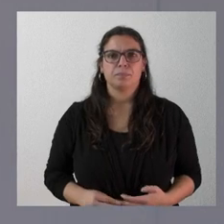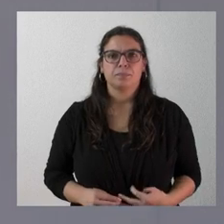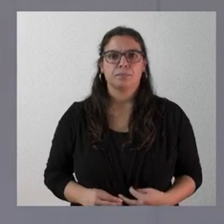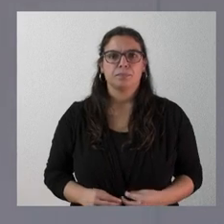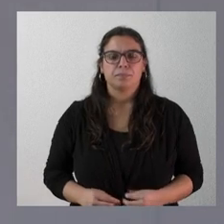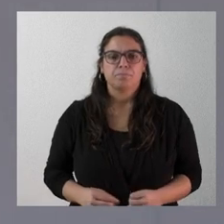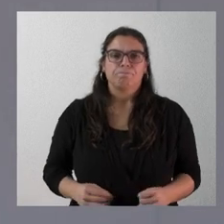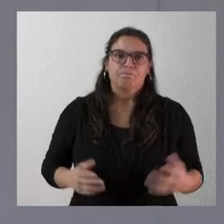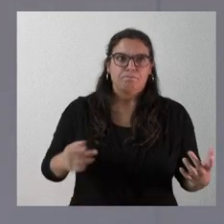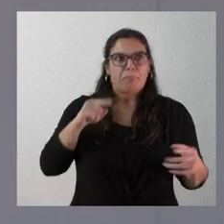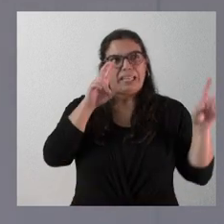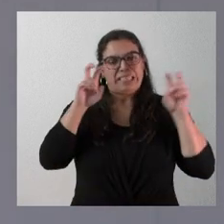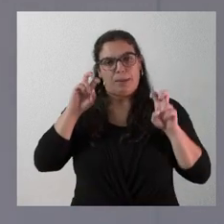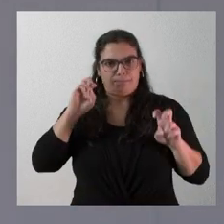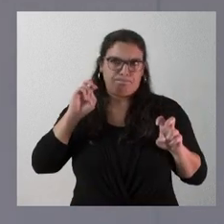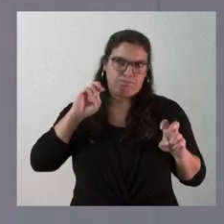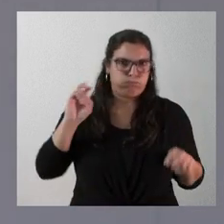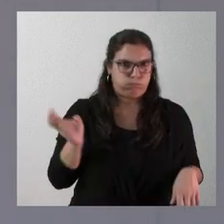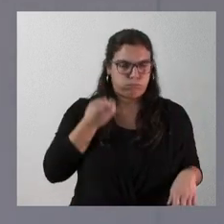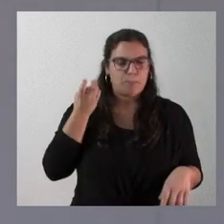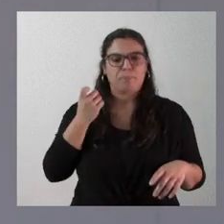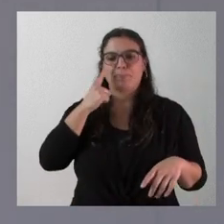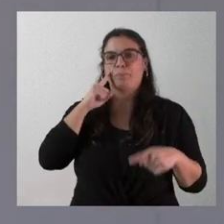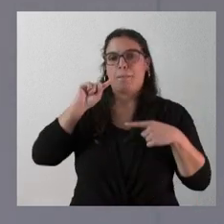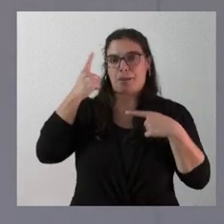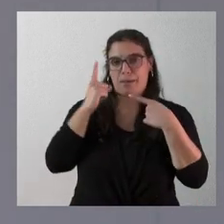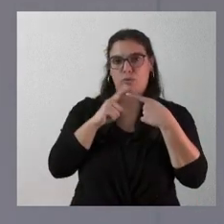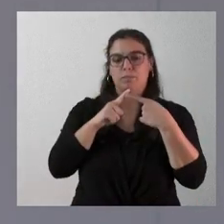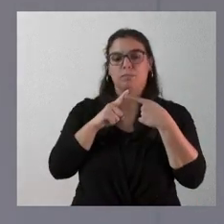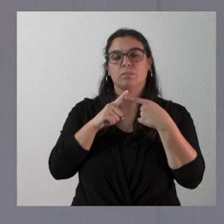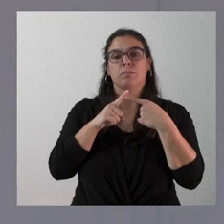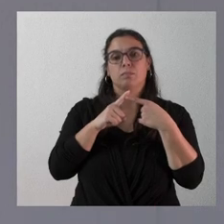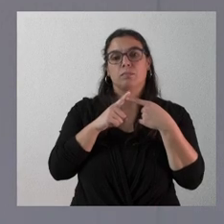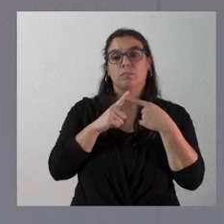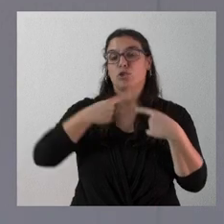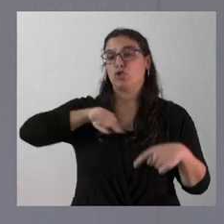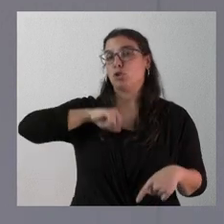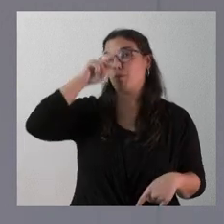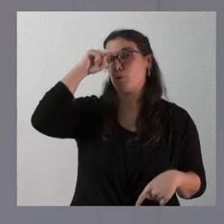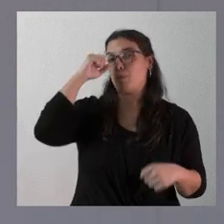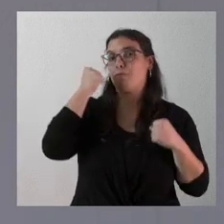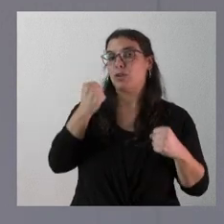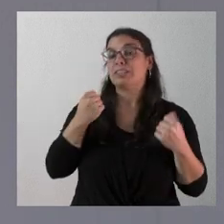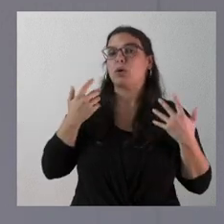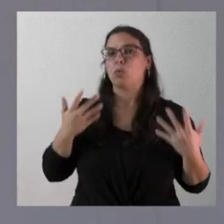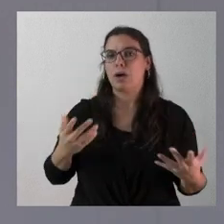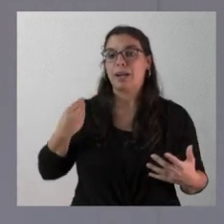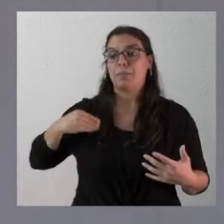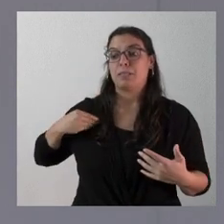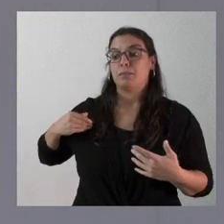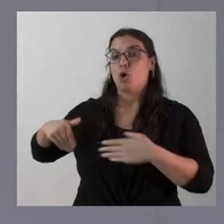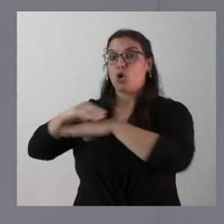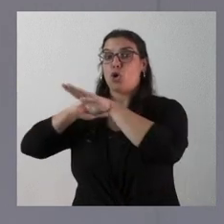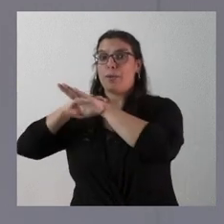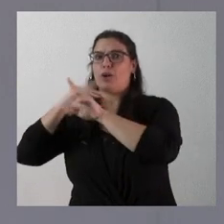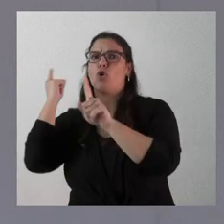aquí hay varias cuestiones no en primer lugar hay una cosa que nos preocupa especialmente que es el ataque que el gobierno hace al poder judicial y a